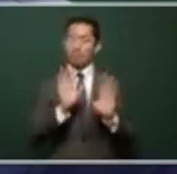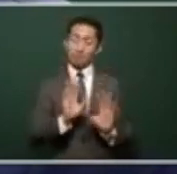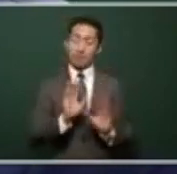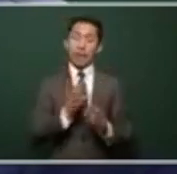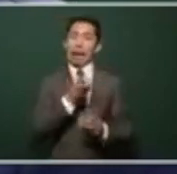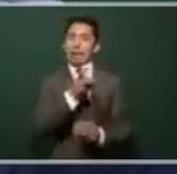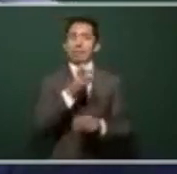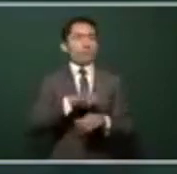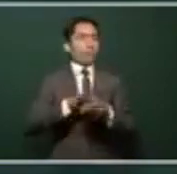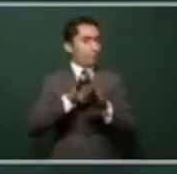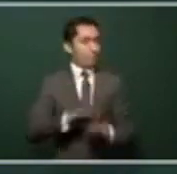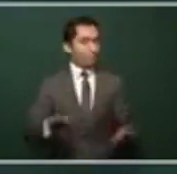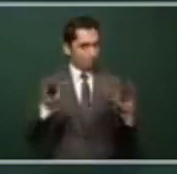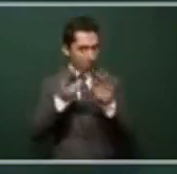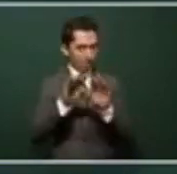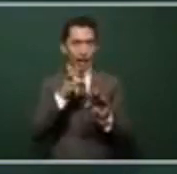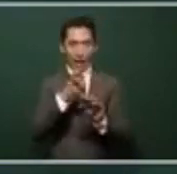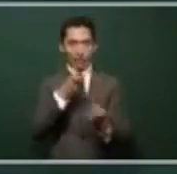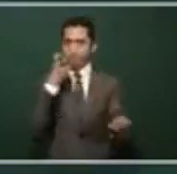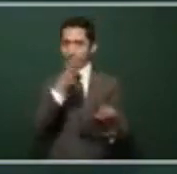importante, el que